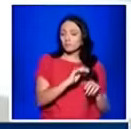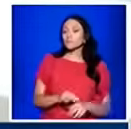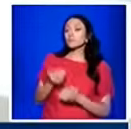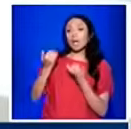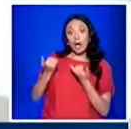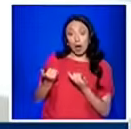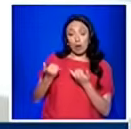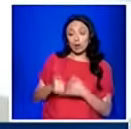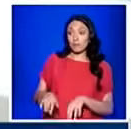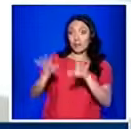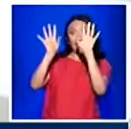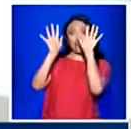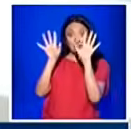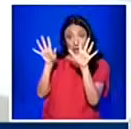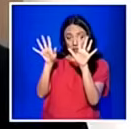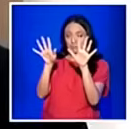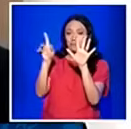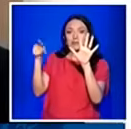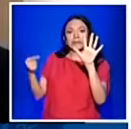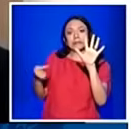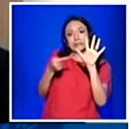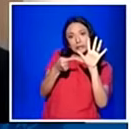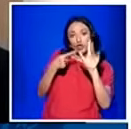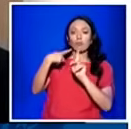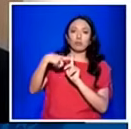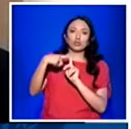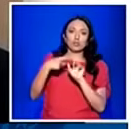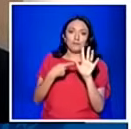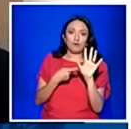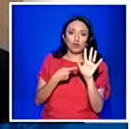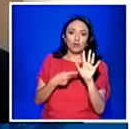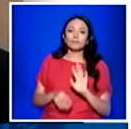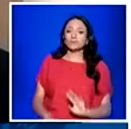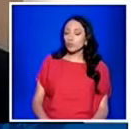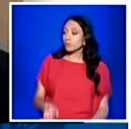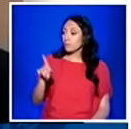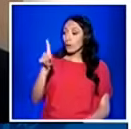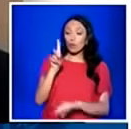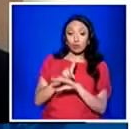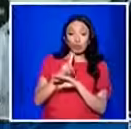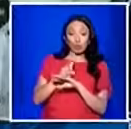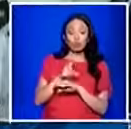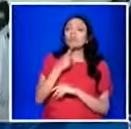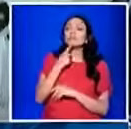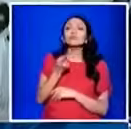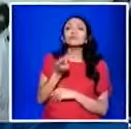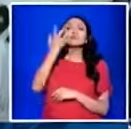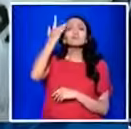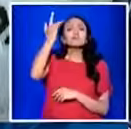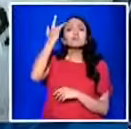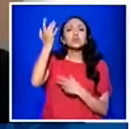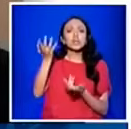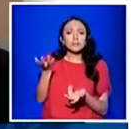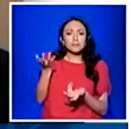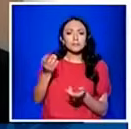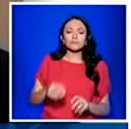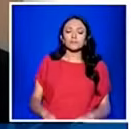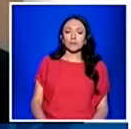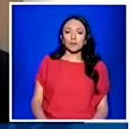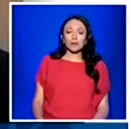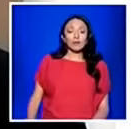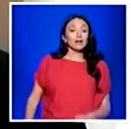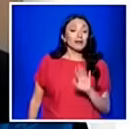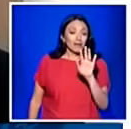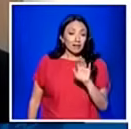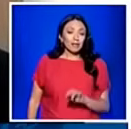Ahora, 5 de cada 10 personas. El médico epidemiólogo David Larreategui cuenta el porqué de este incremento. Hay un